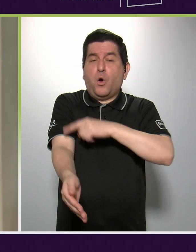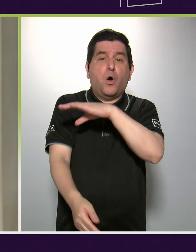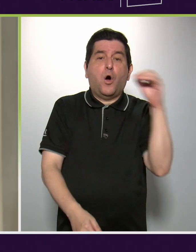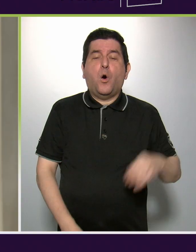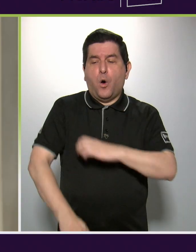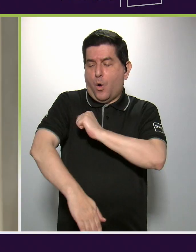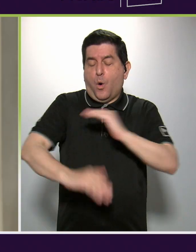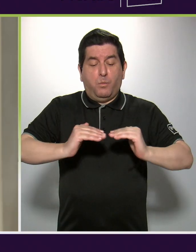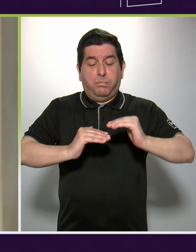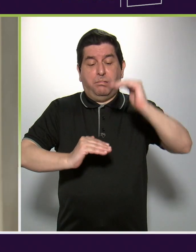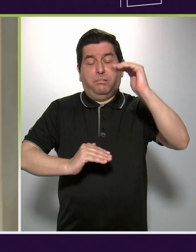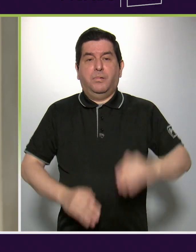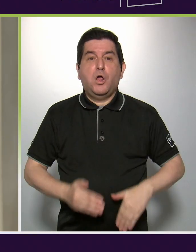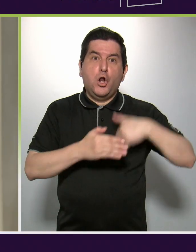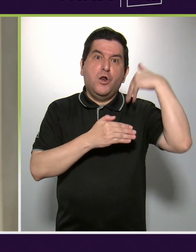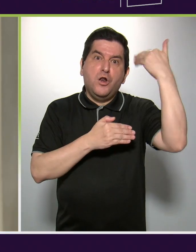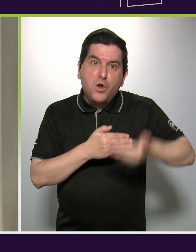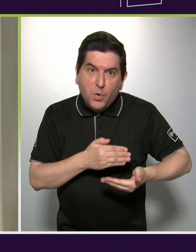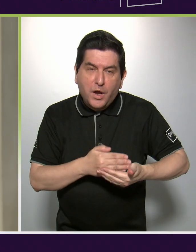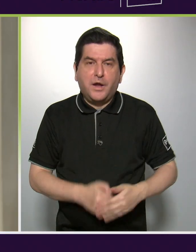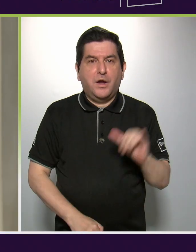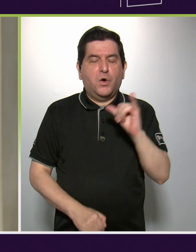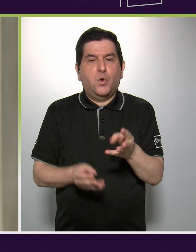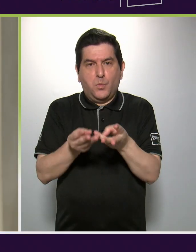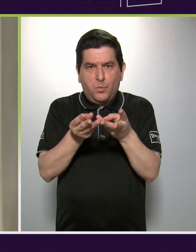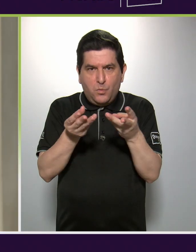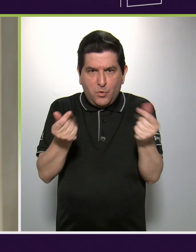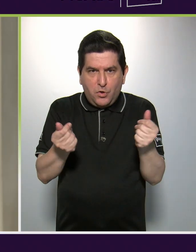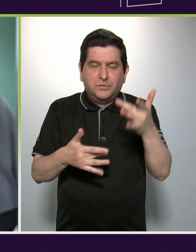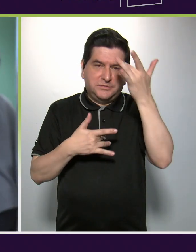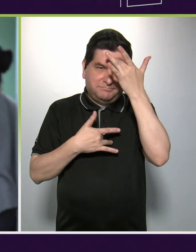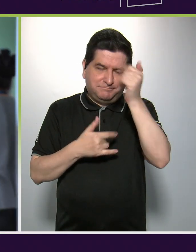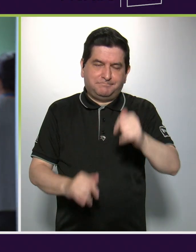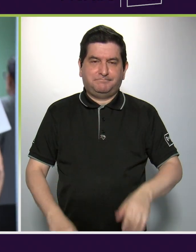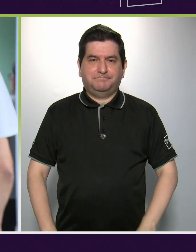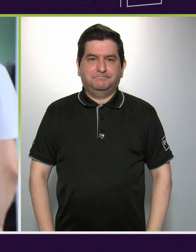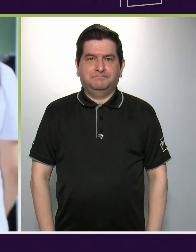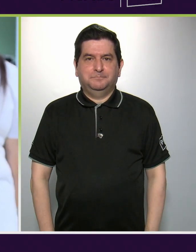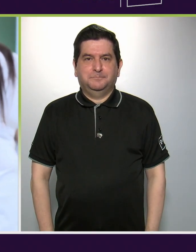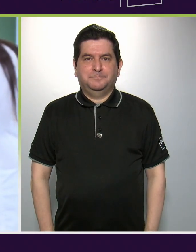el tema de la hipertensión, ¿verdad? Que luego va también a generar en otras enfermedades.